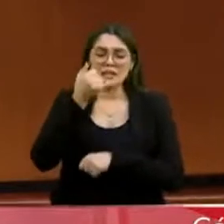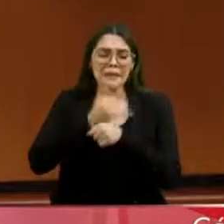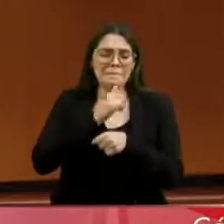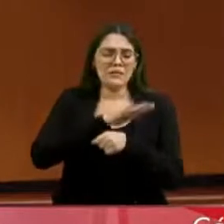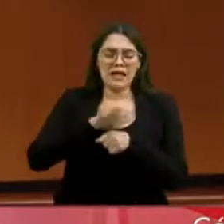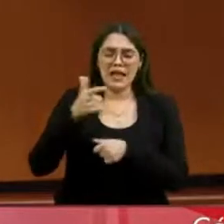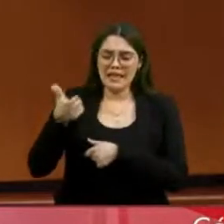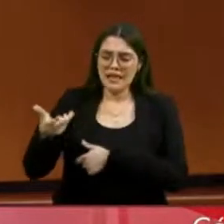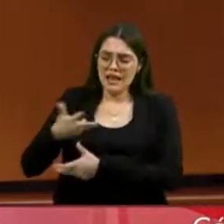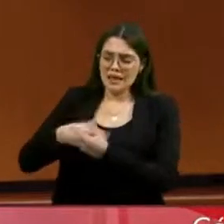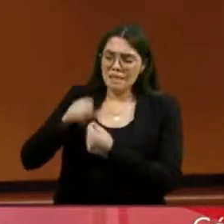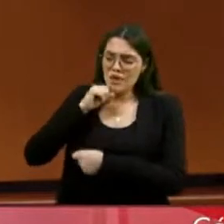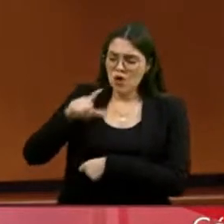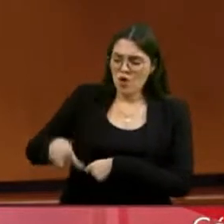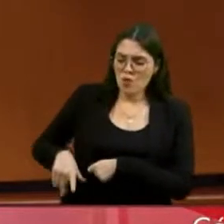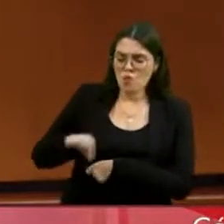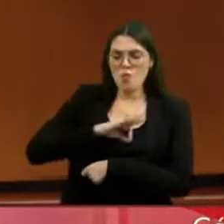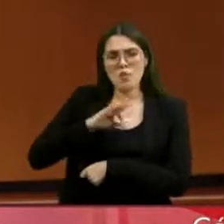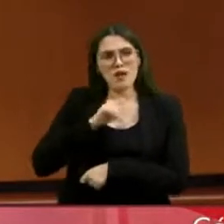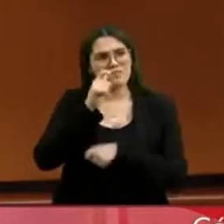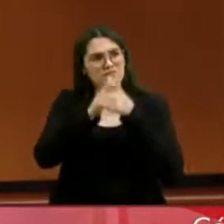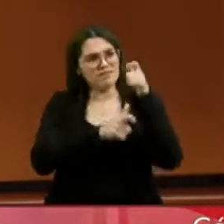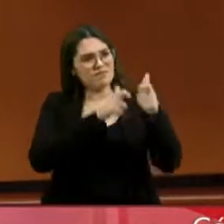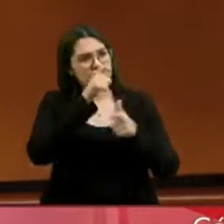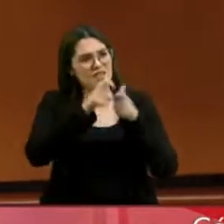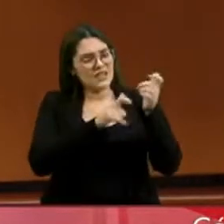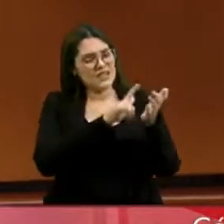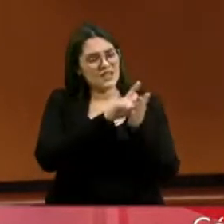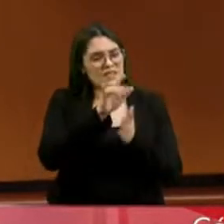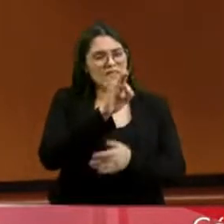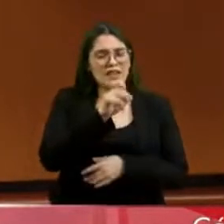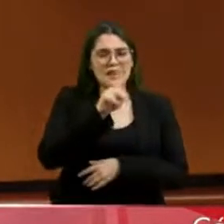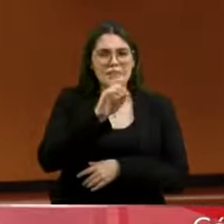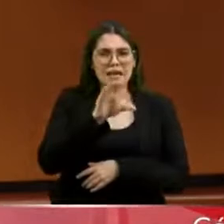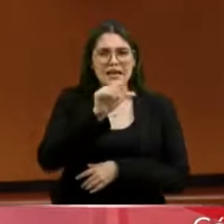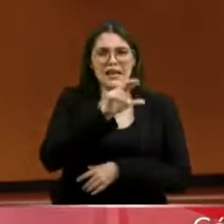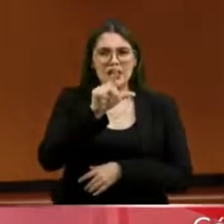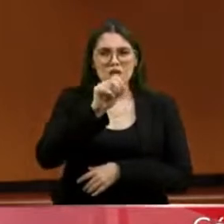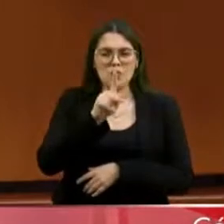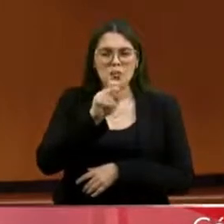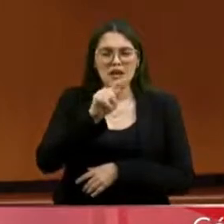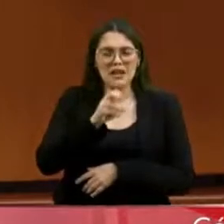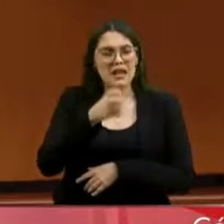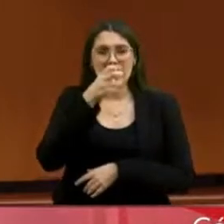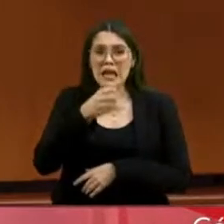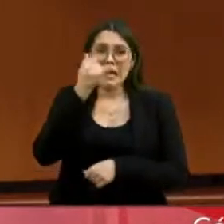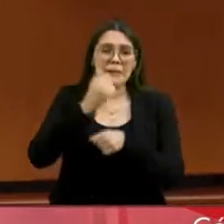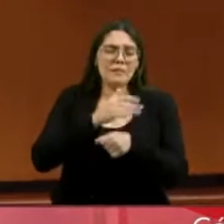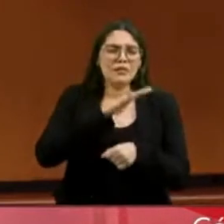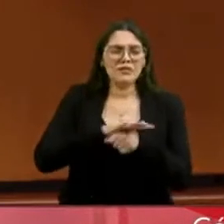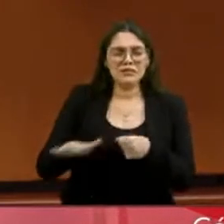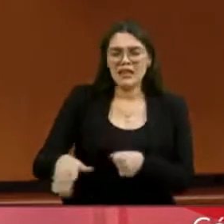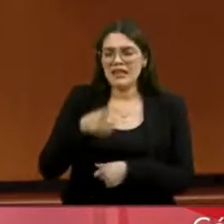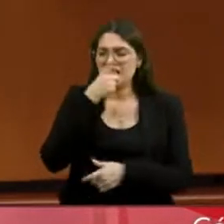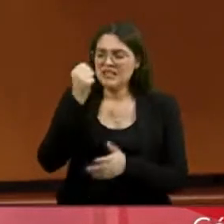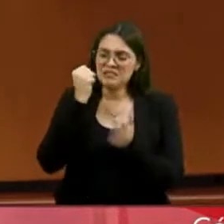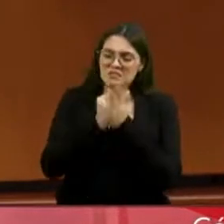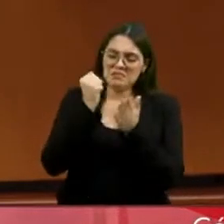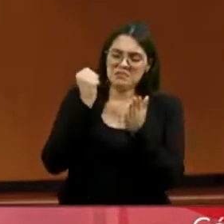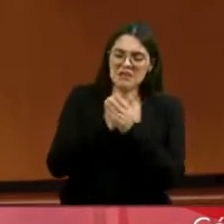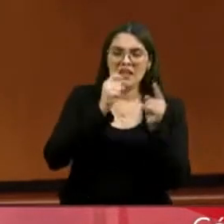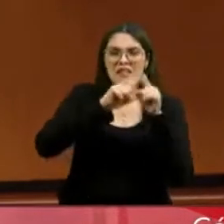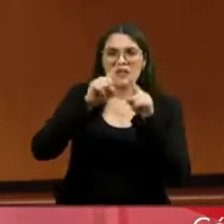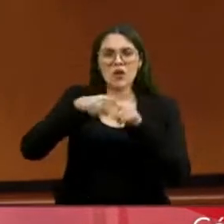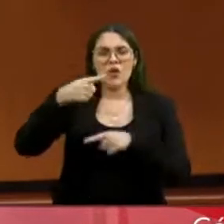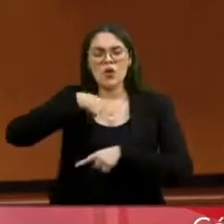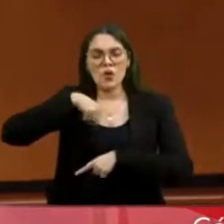recursos públicos se pudiera hacer el Aeropuerto Felipe Carrillo Puerto, como insistió permanentemente que todos los